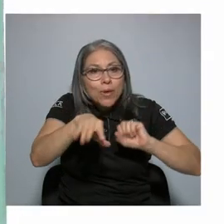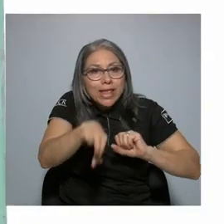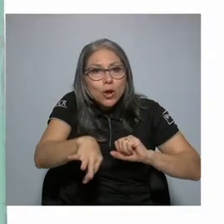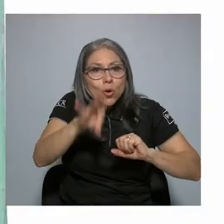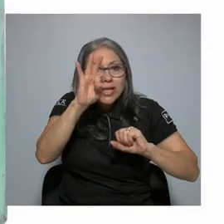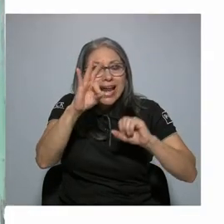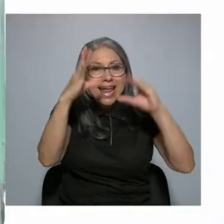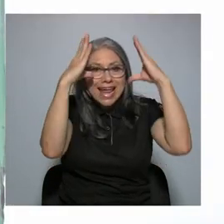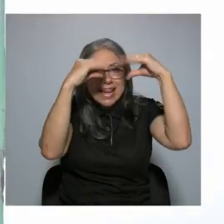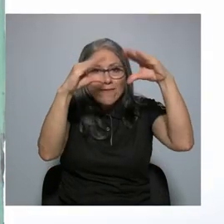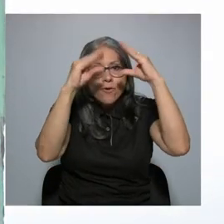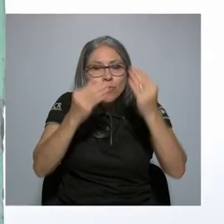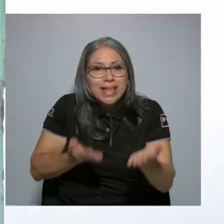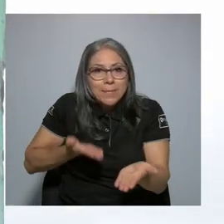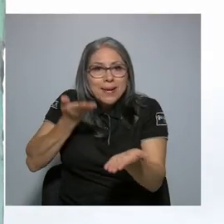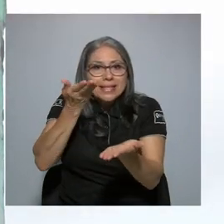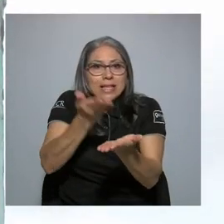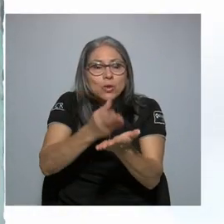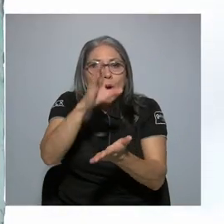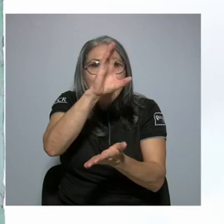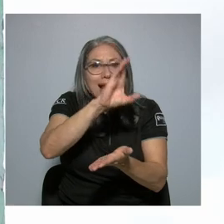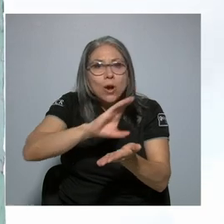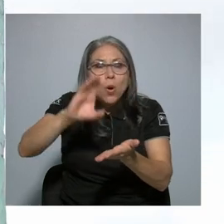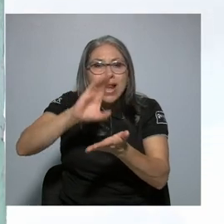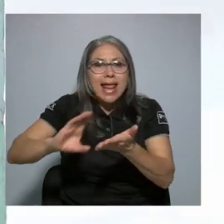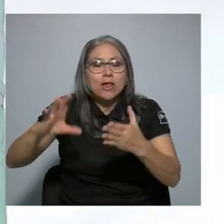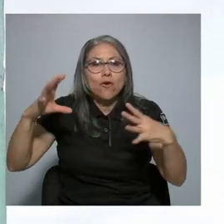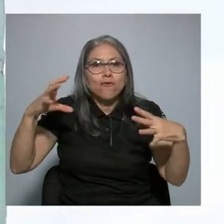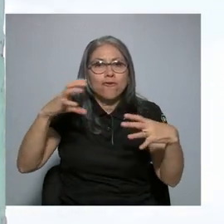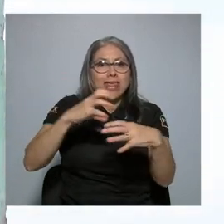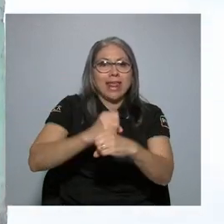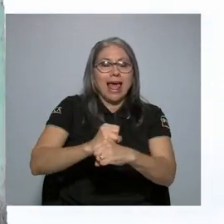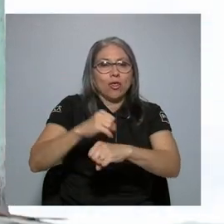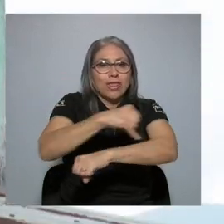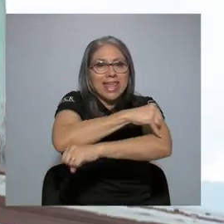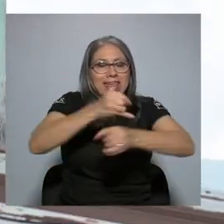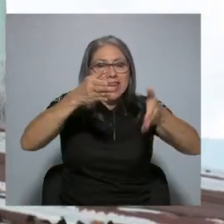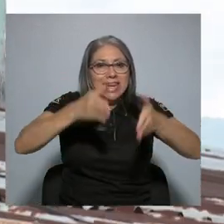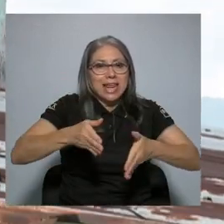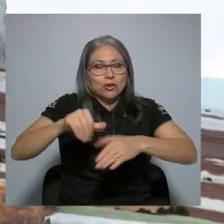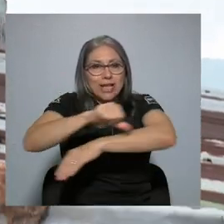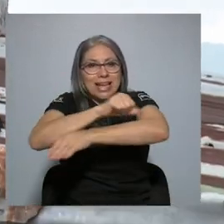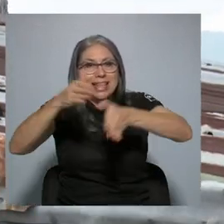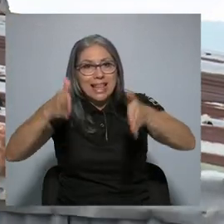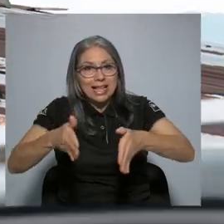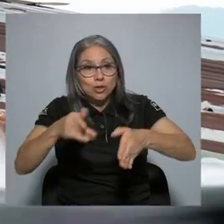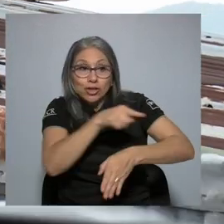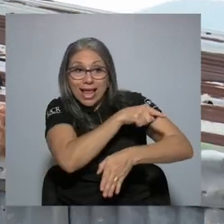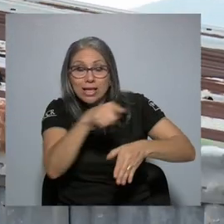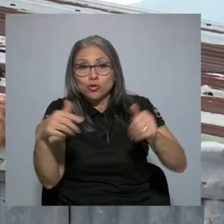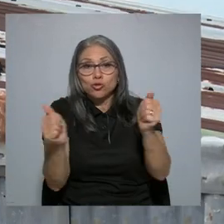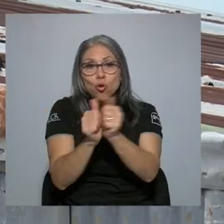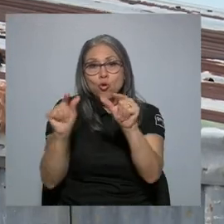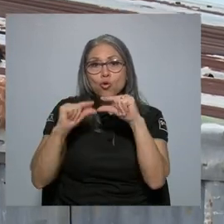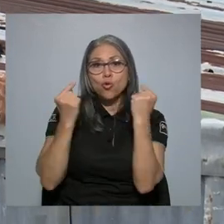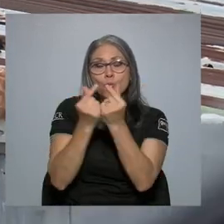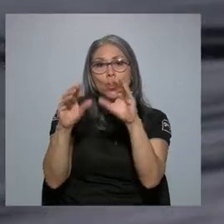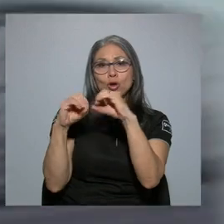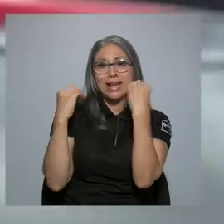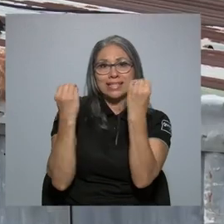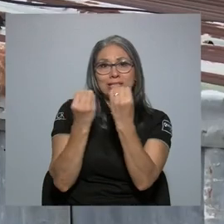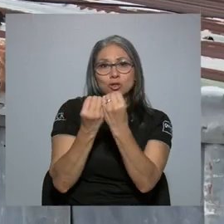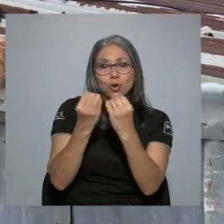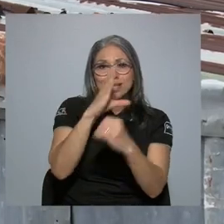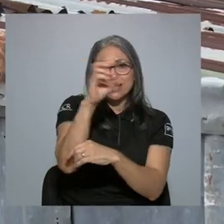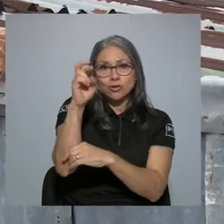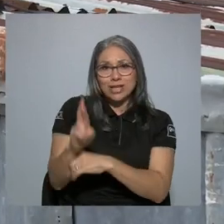que presentó el Colegio Federado de Ingenieros y Arquitectos, que junto con un grupo de organizaciones nacionales hizo